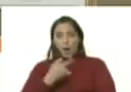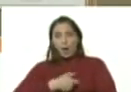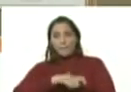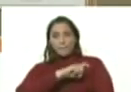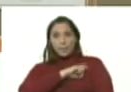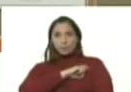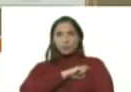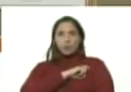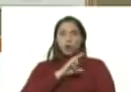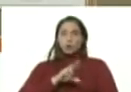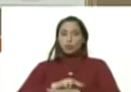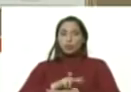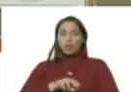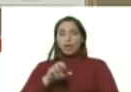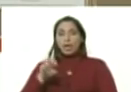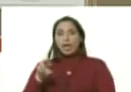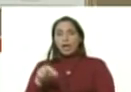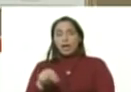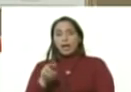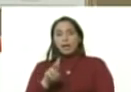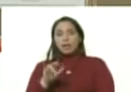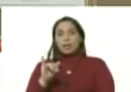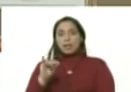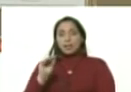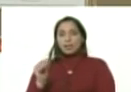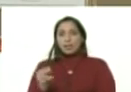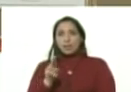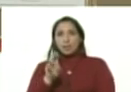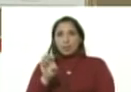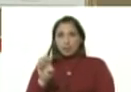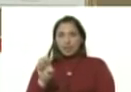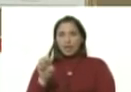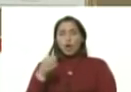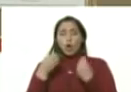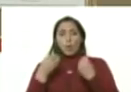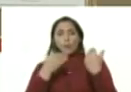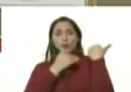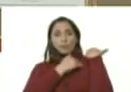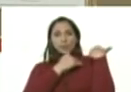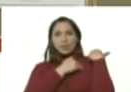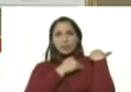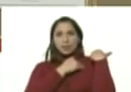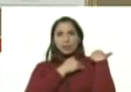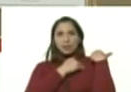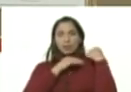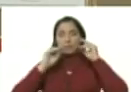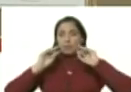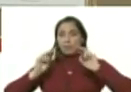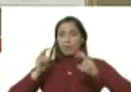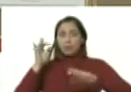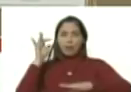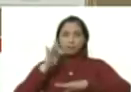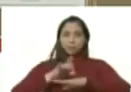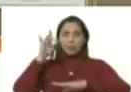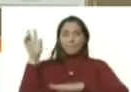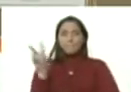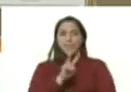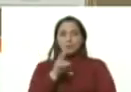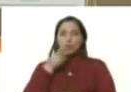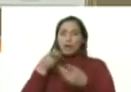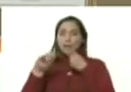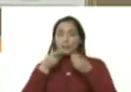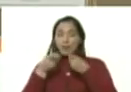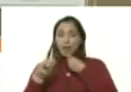el doctor Enrique Iglesias, como su representante para estos temas de Venezuela, del diálogo,